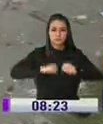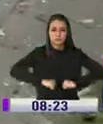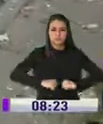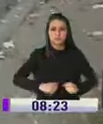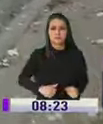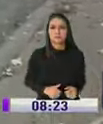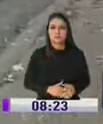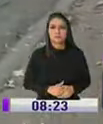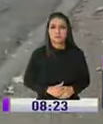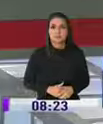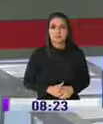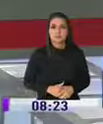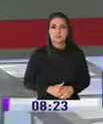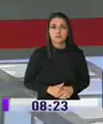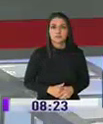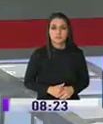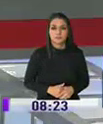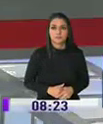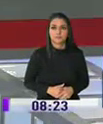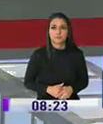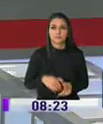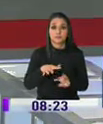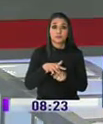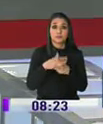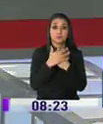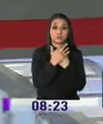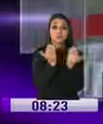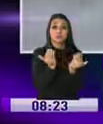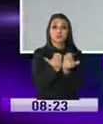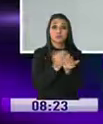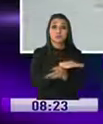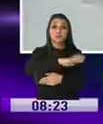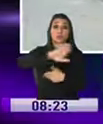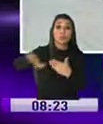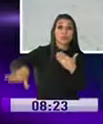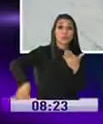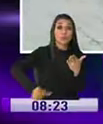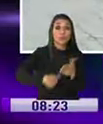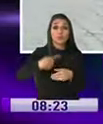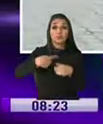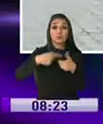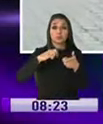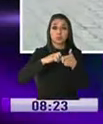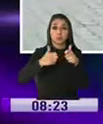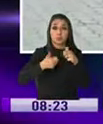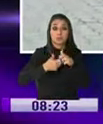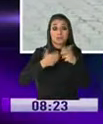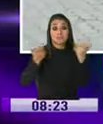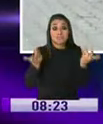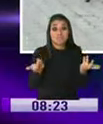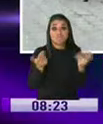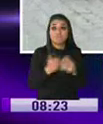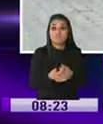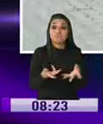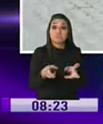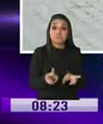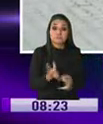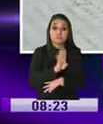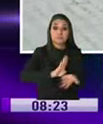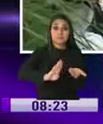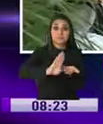Aldaz. La situación de la basura en toda la capital es un problema y no es la diferencia tampoco en el barrio Enrique de